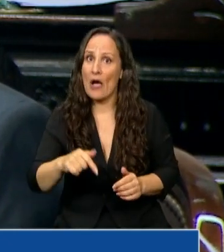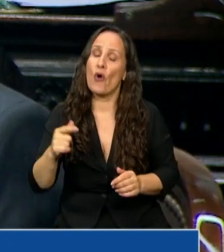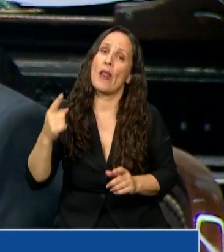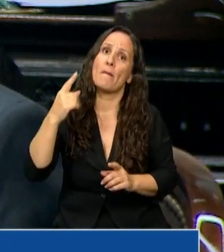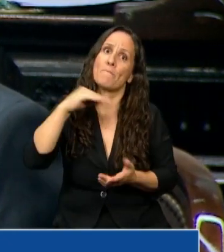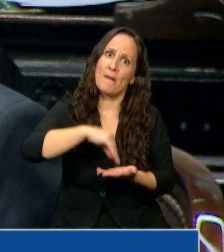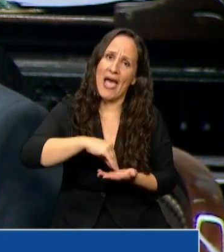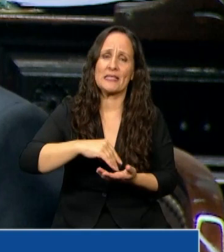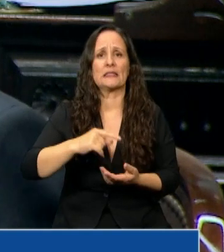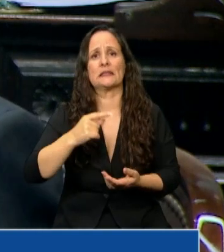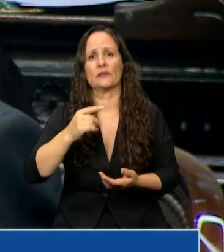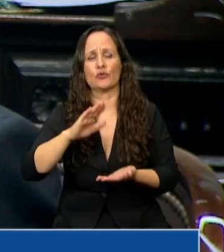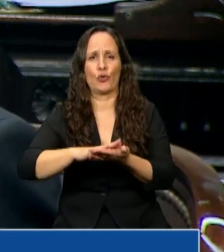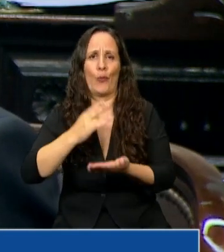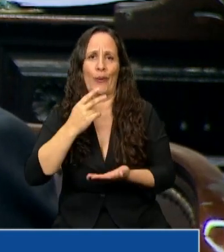IVA.